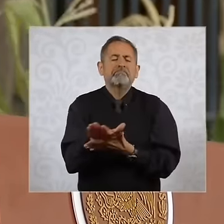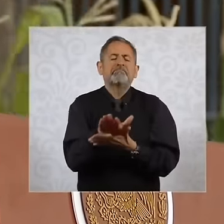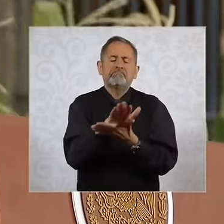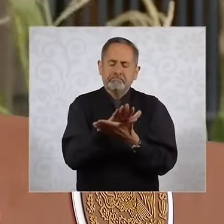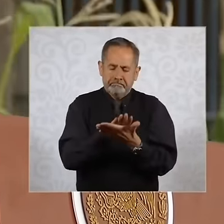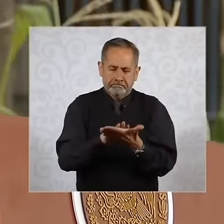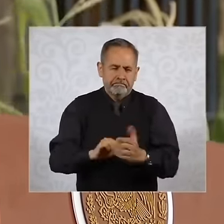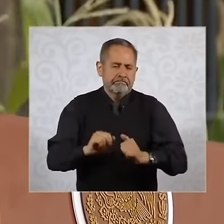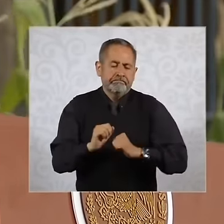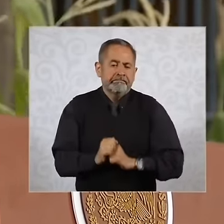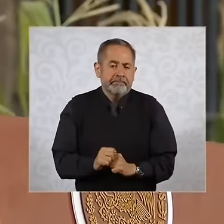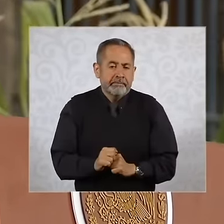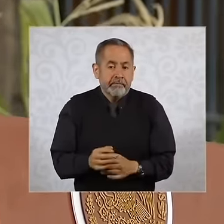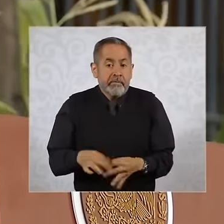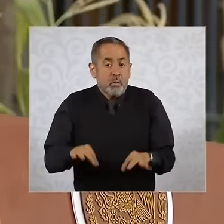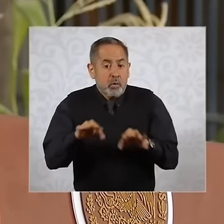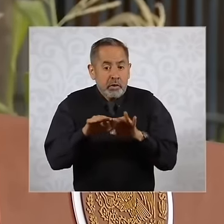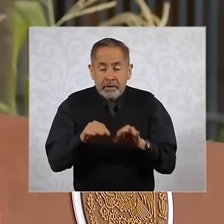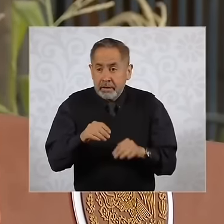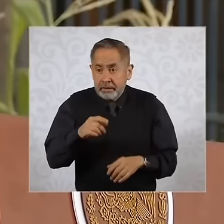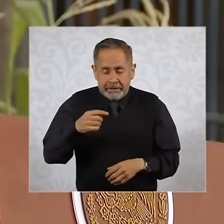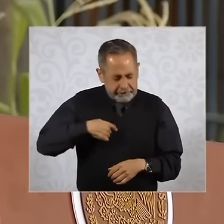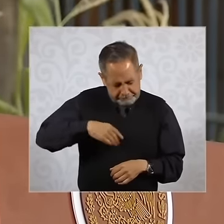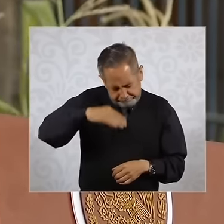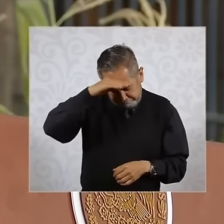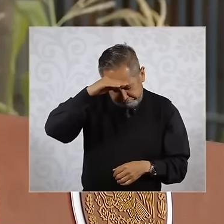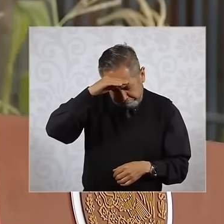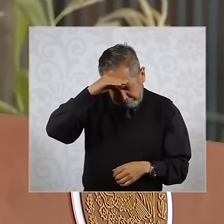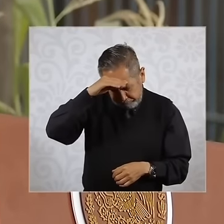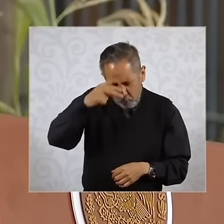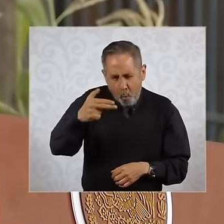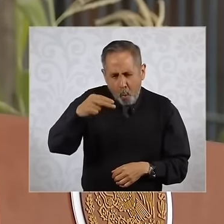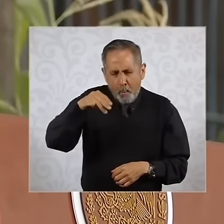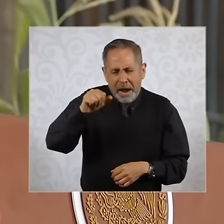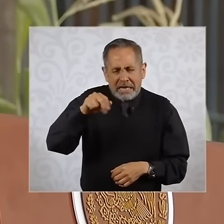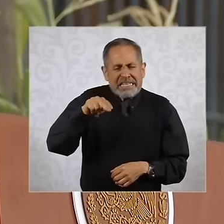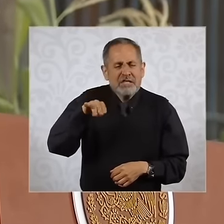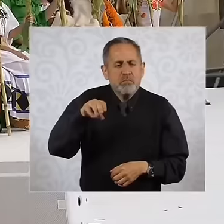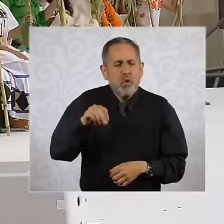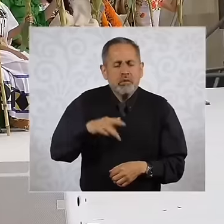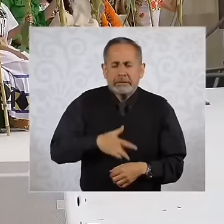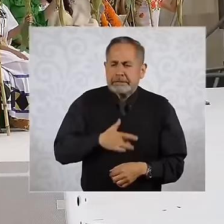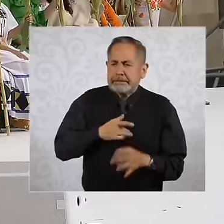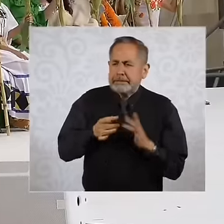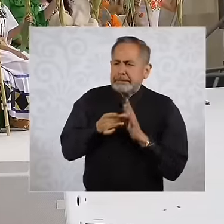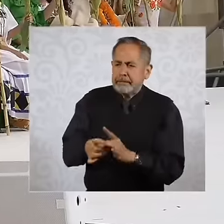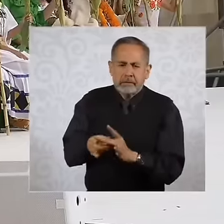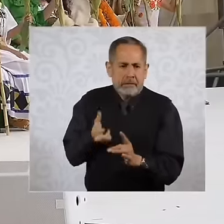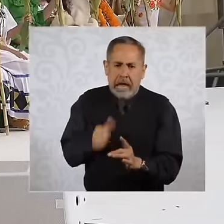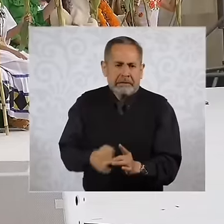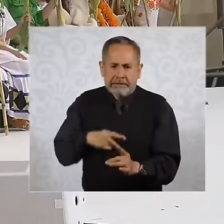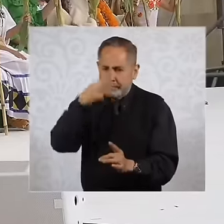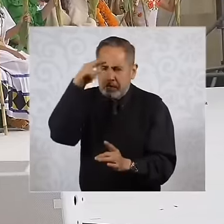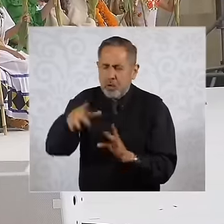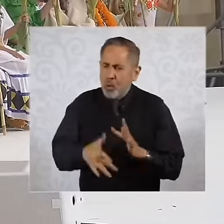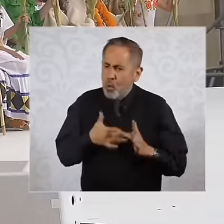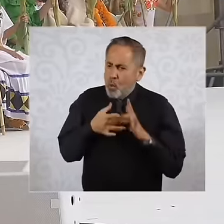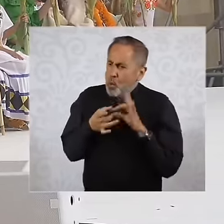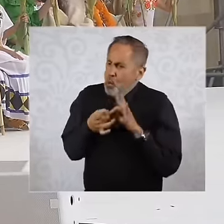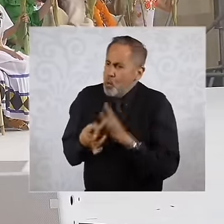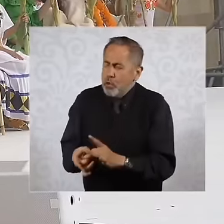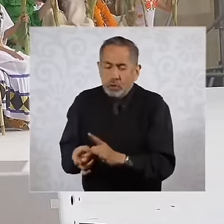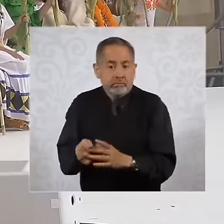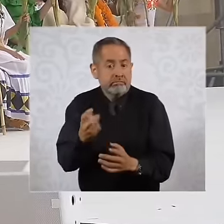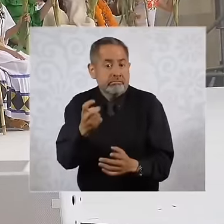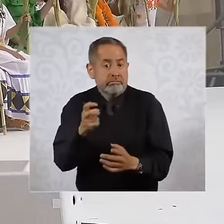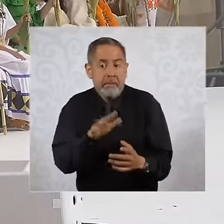nuestro pensamiento es el humanismo mexicano. Que nuestra nación y nuestro